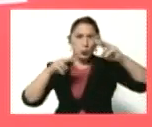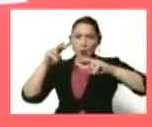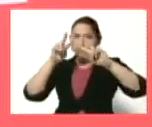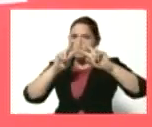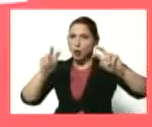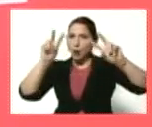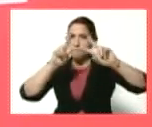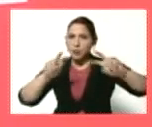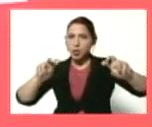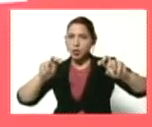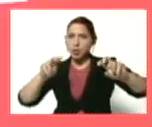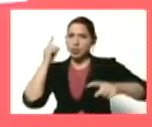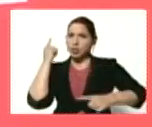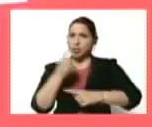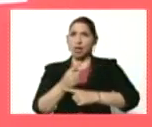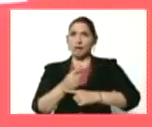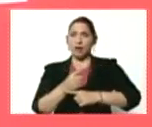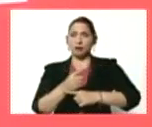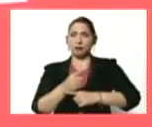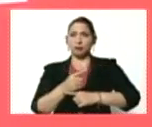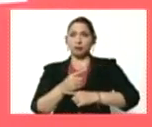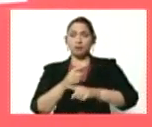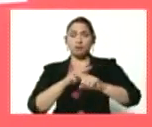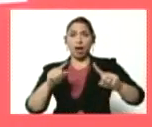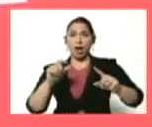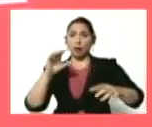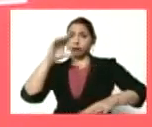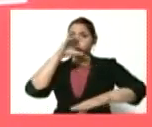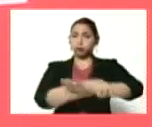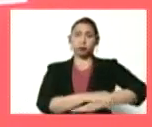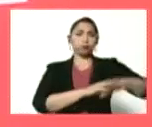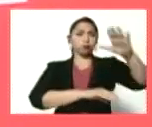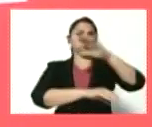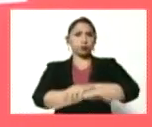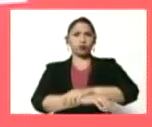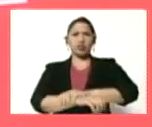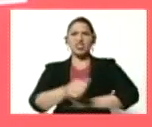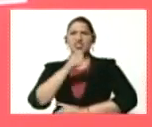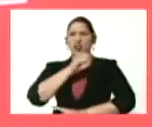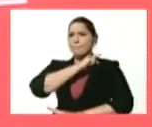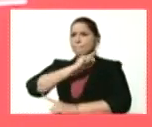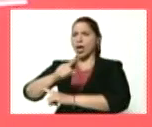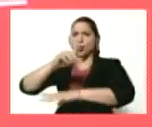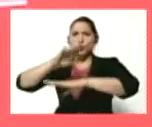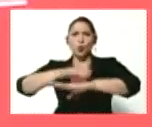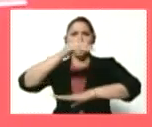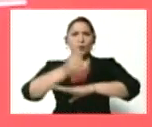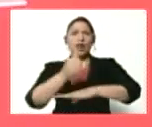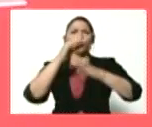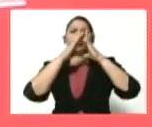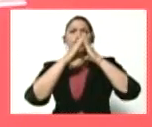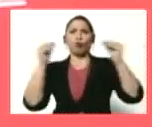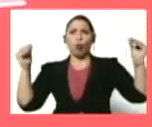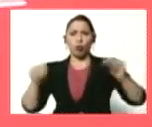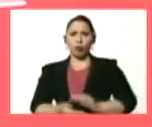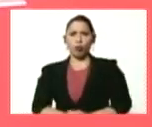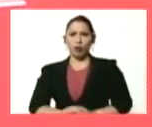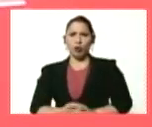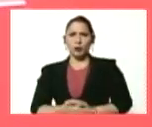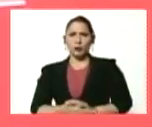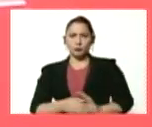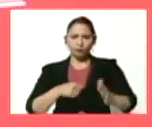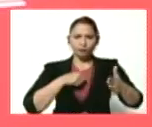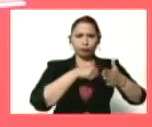averiguaciones pertinentes para capturar y establecer las responsabilidades pertinentes a todos los que atentan contra